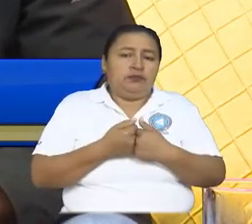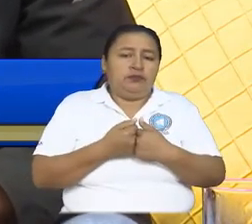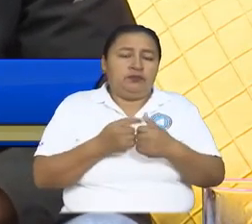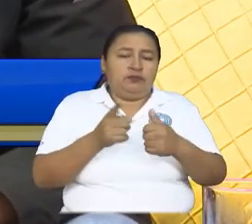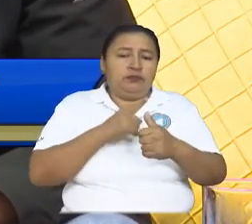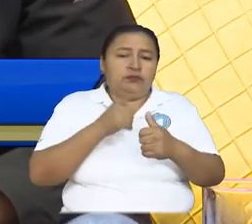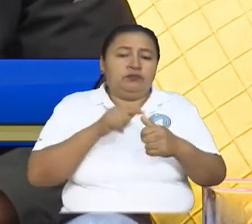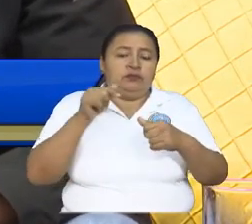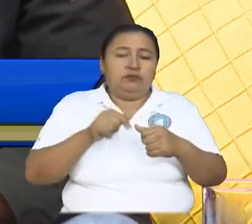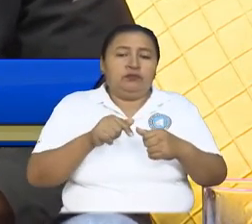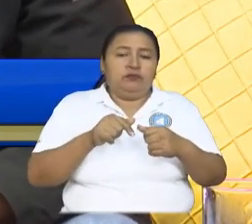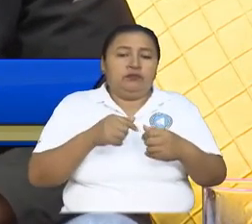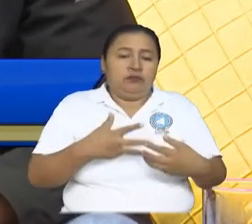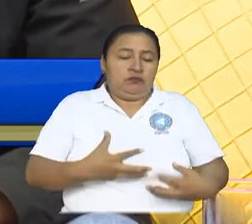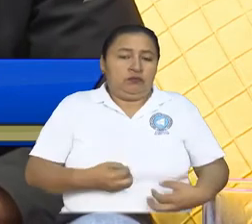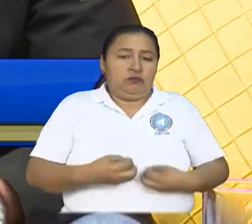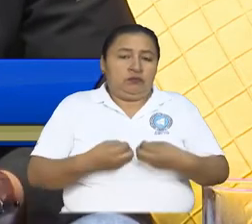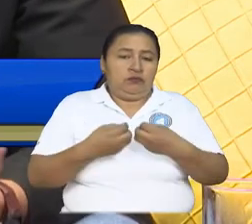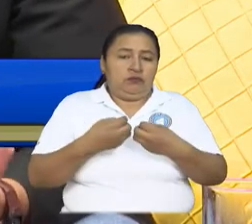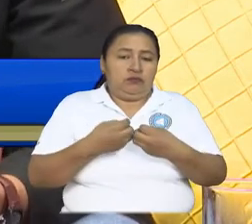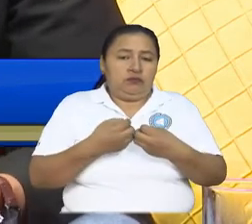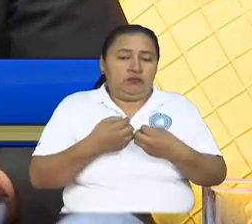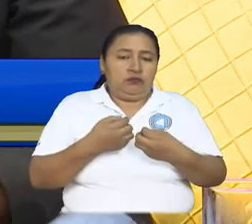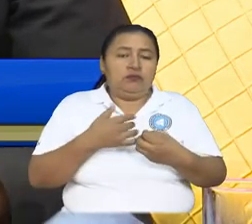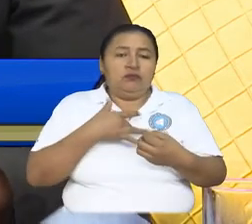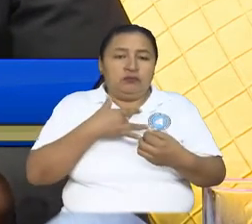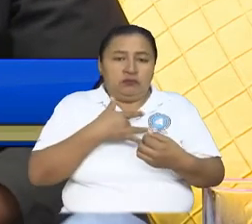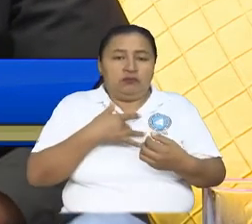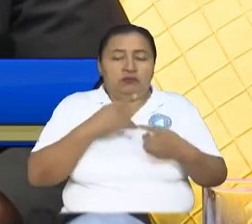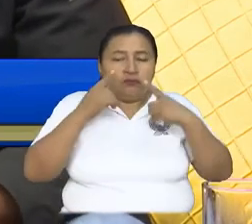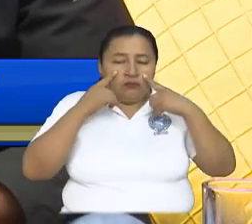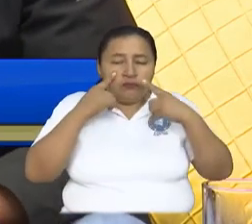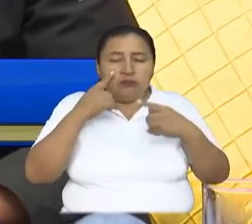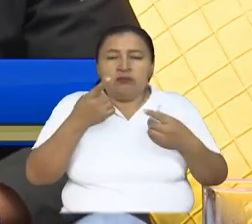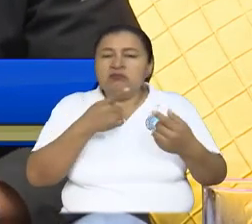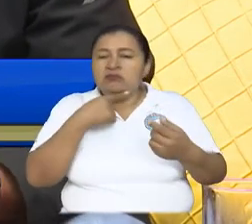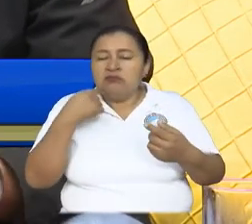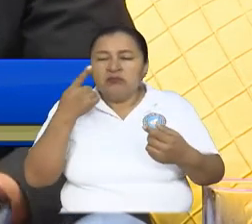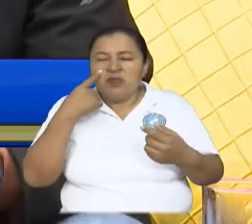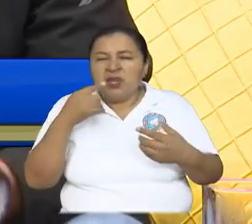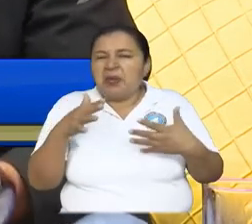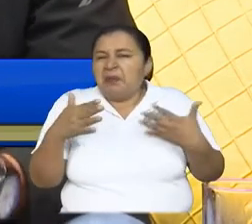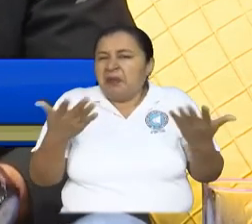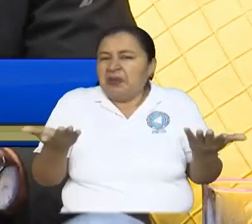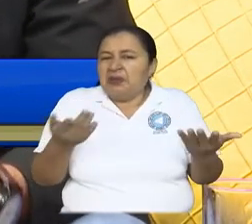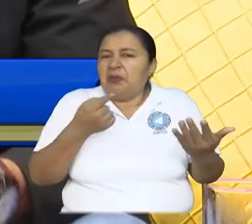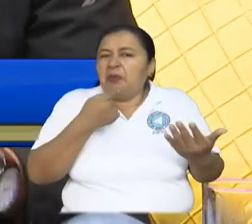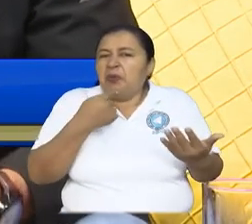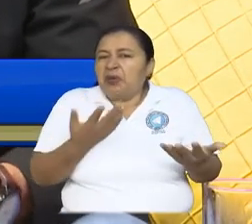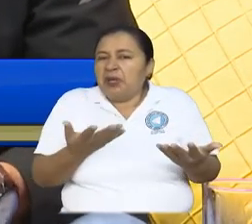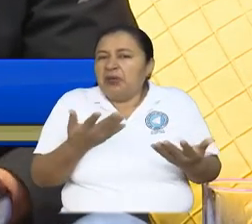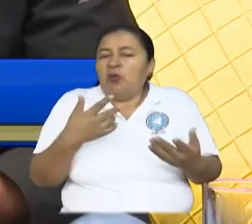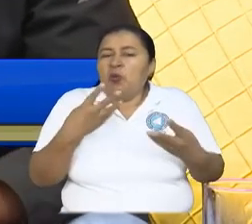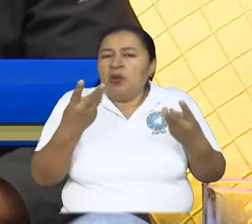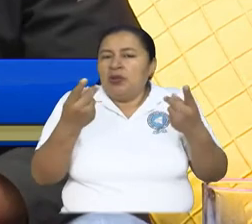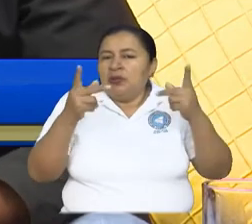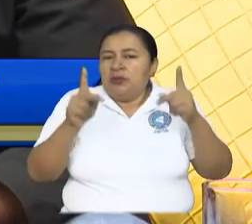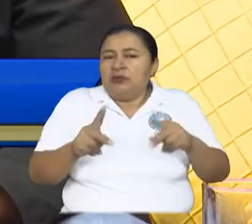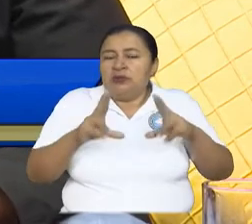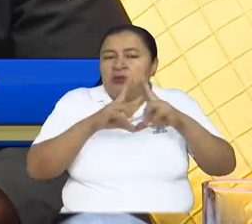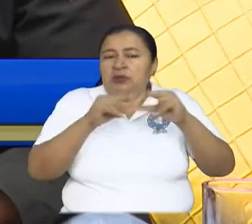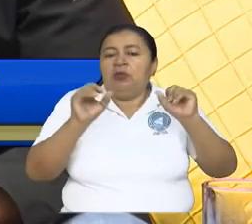orden es precisamente entonces necesitamos hacer pesquizaje para saber cuántos nicaragüenses